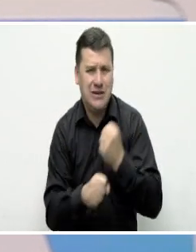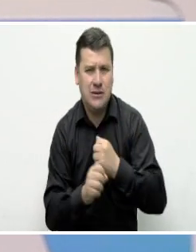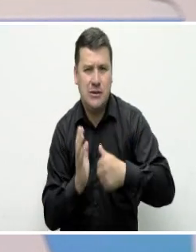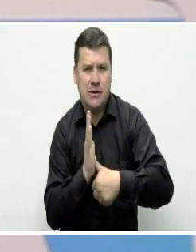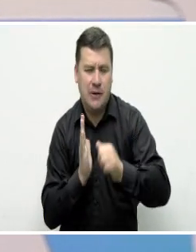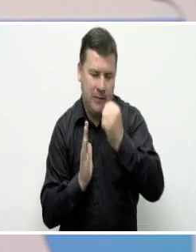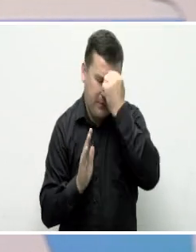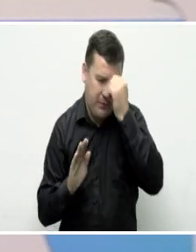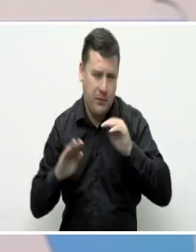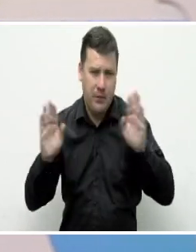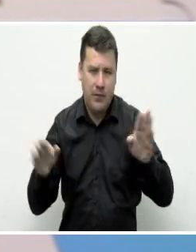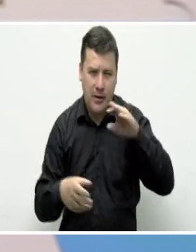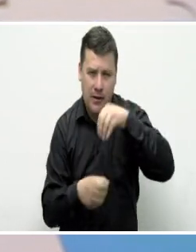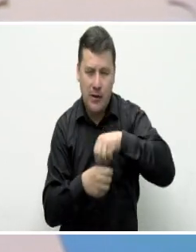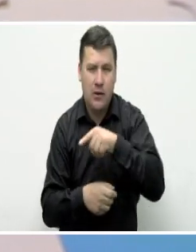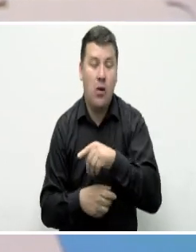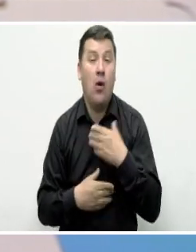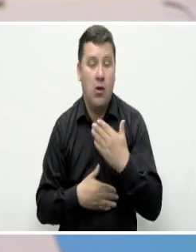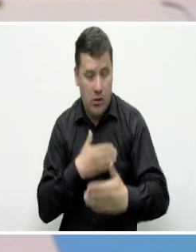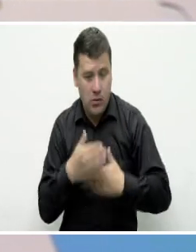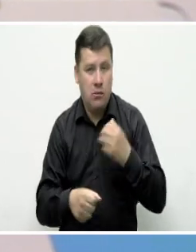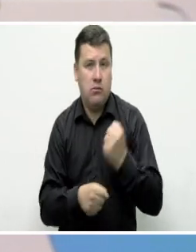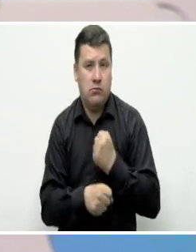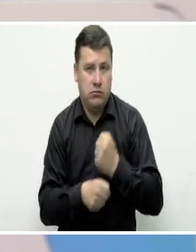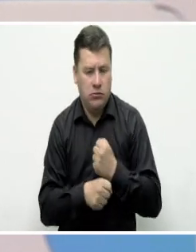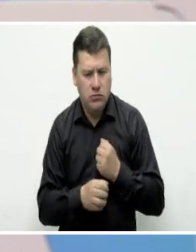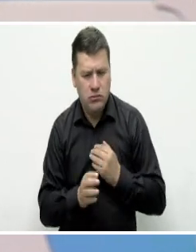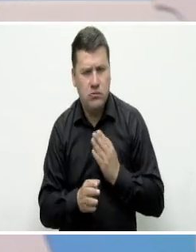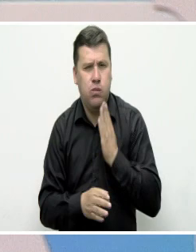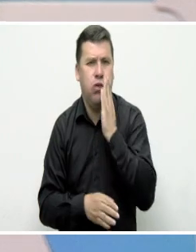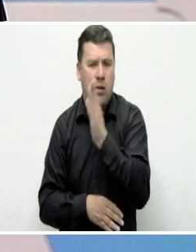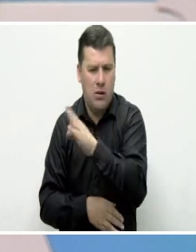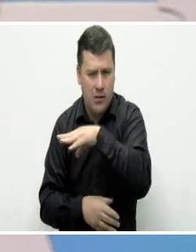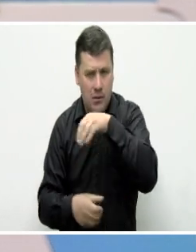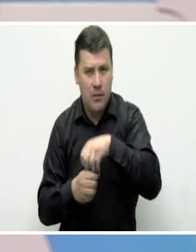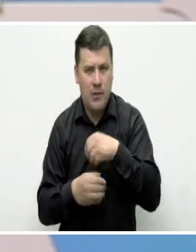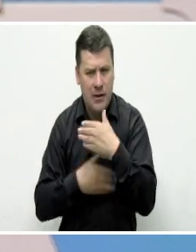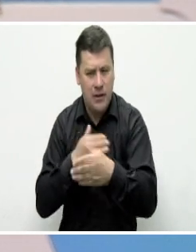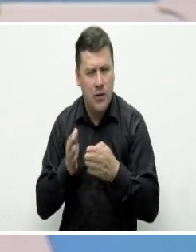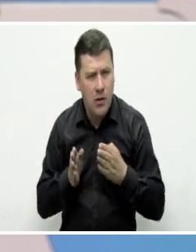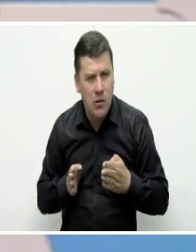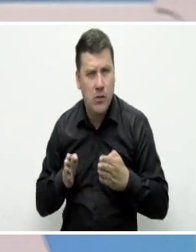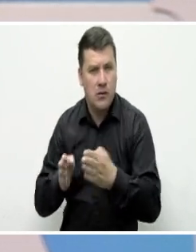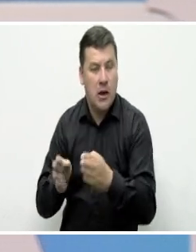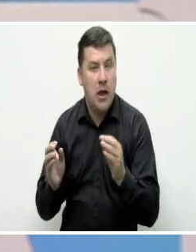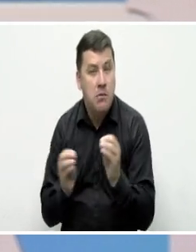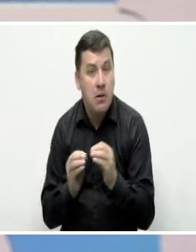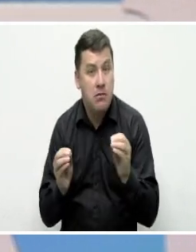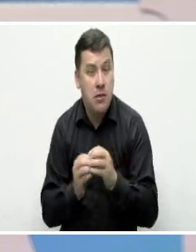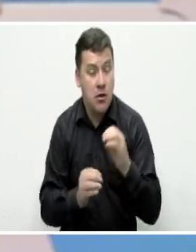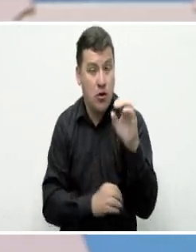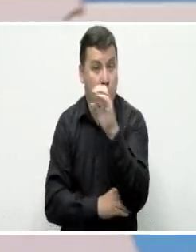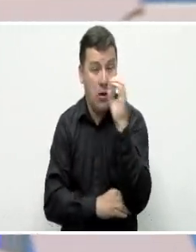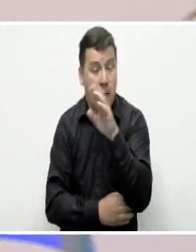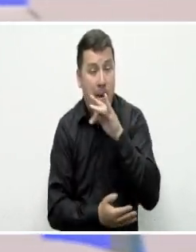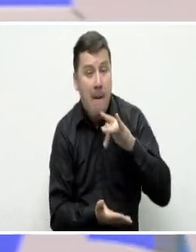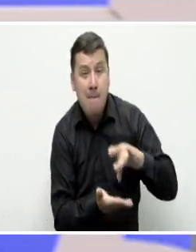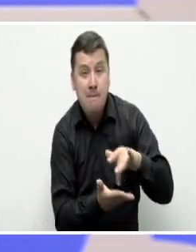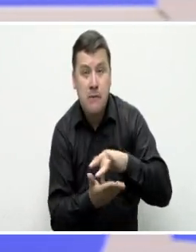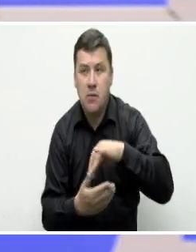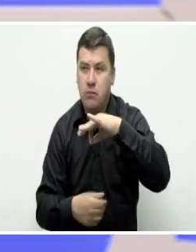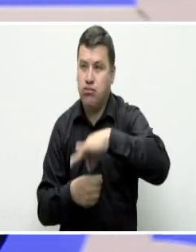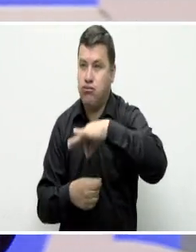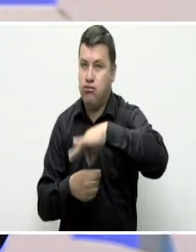Registraduría Nacional del Estado Civil. Vamos a seguir por ese sendero porque en la medida en que más y más colombianos participen en las